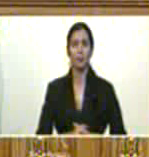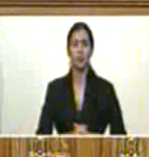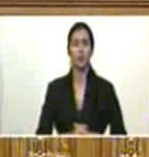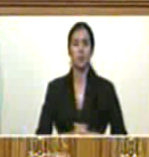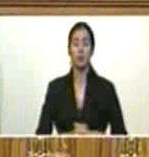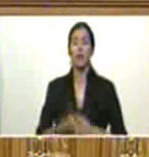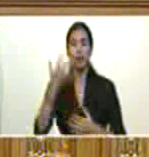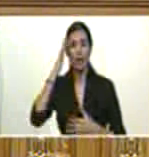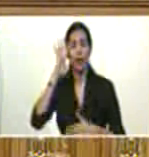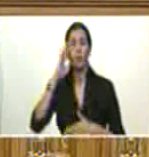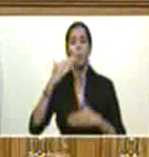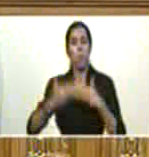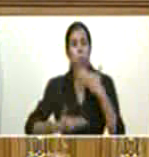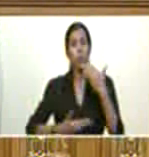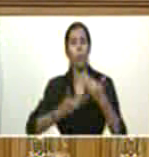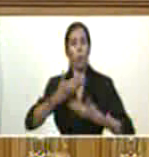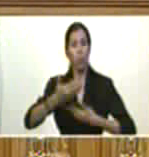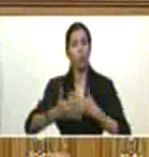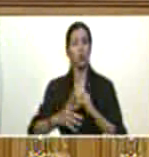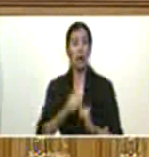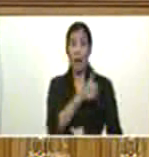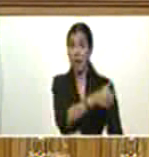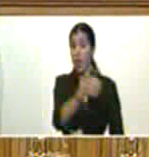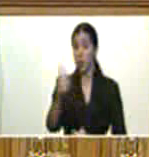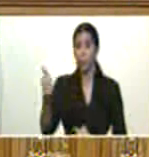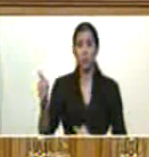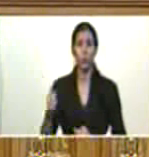Y creo que poco a poco cada quien debe ir